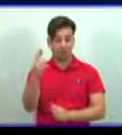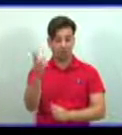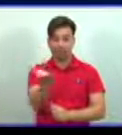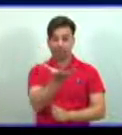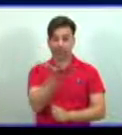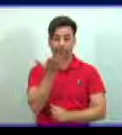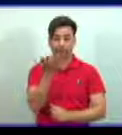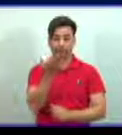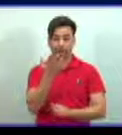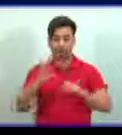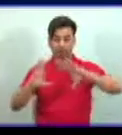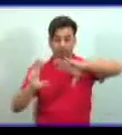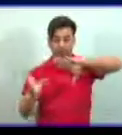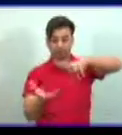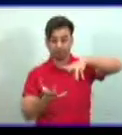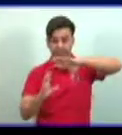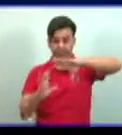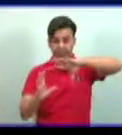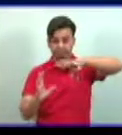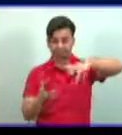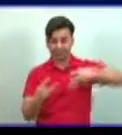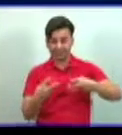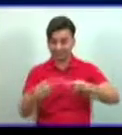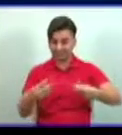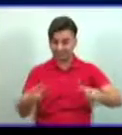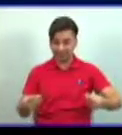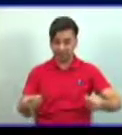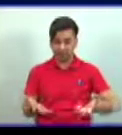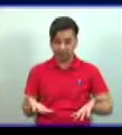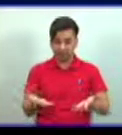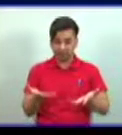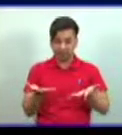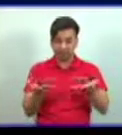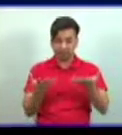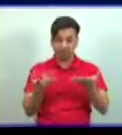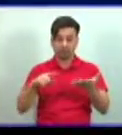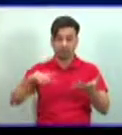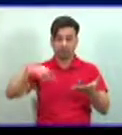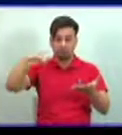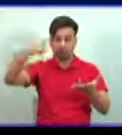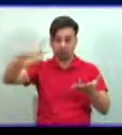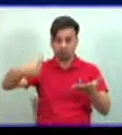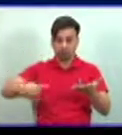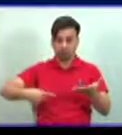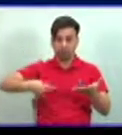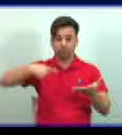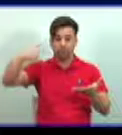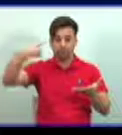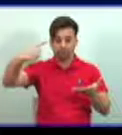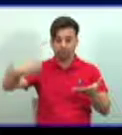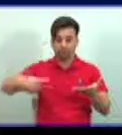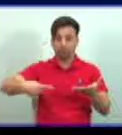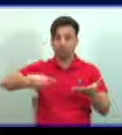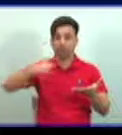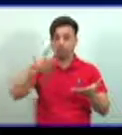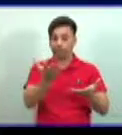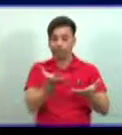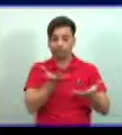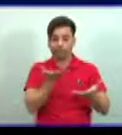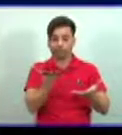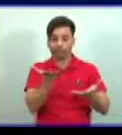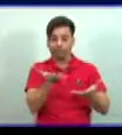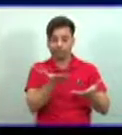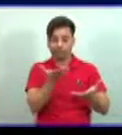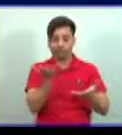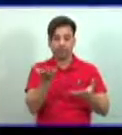porque como ya sabes, los vientos circulan en todo nuestro planeta y llevan la temperatura, incluso la humedad, de un lugar